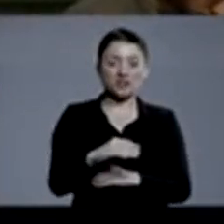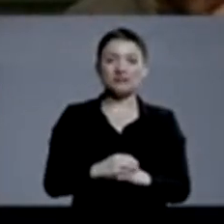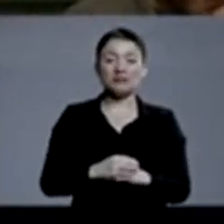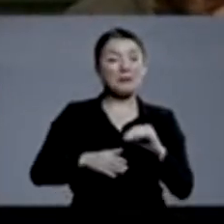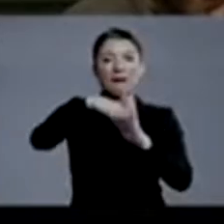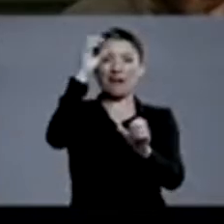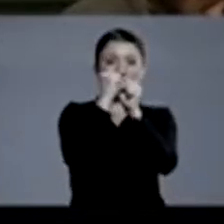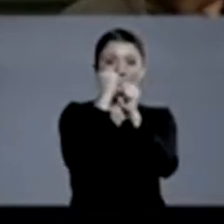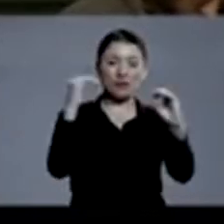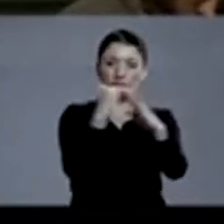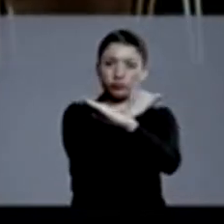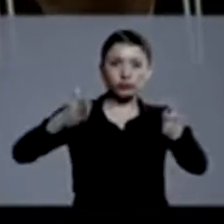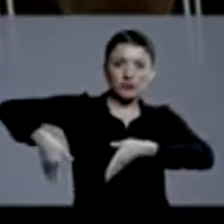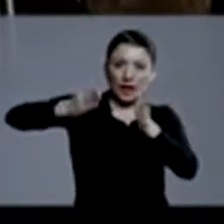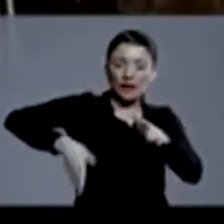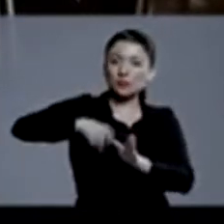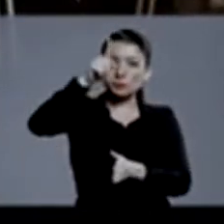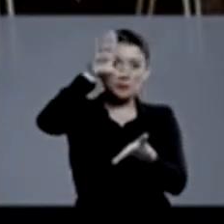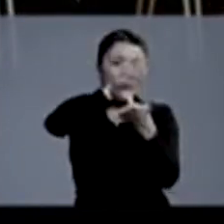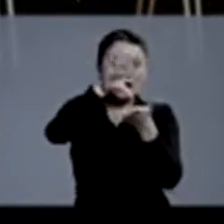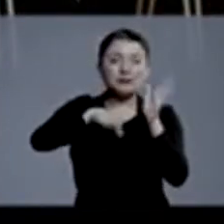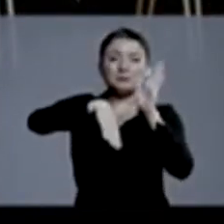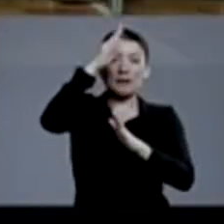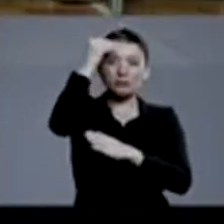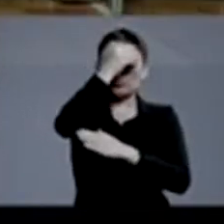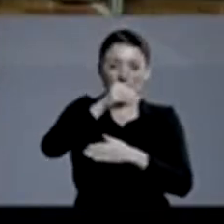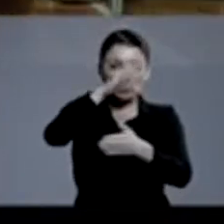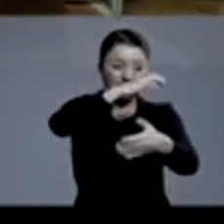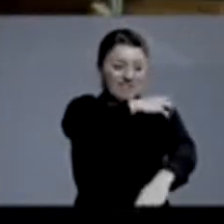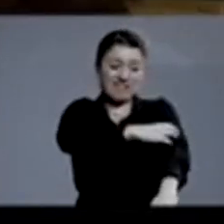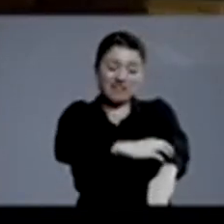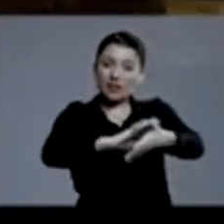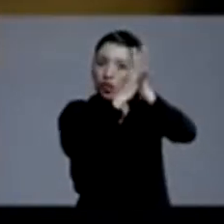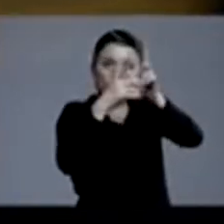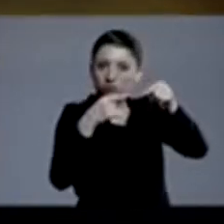ciudades con mejor conectividad, más obras viales y un país